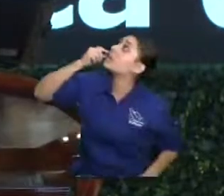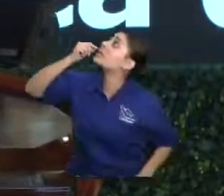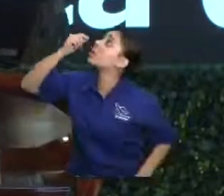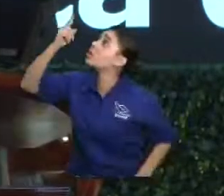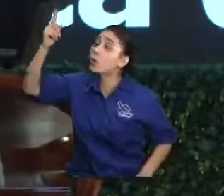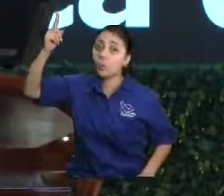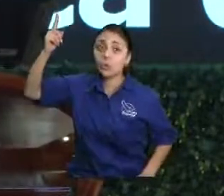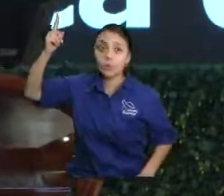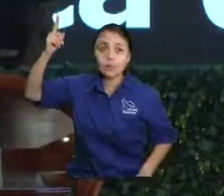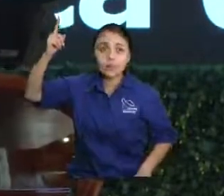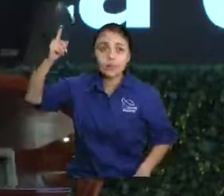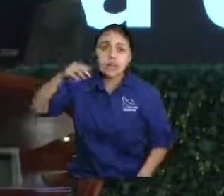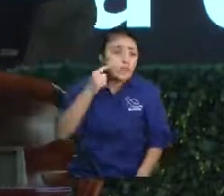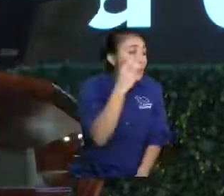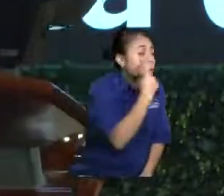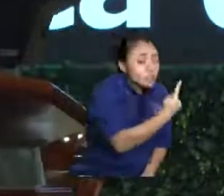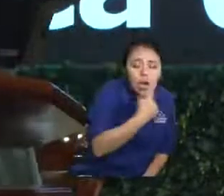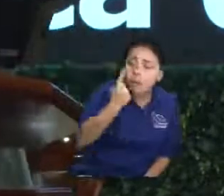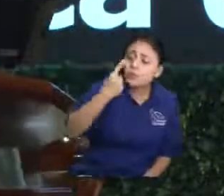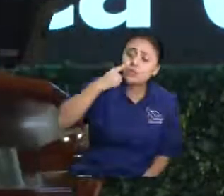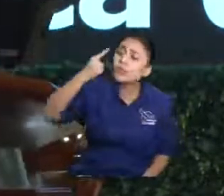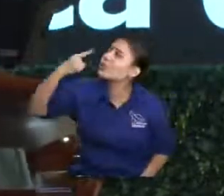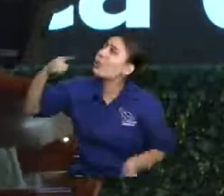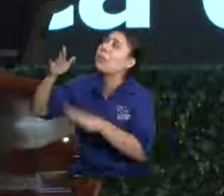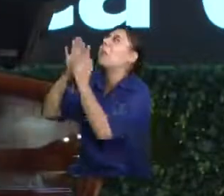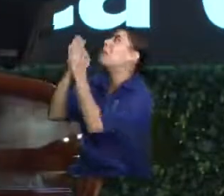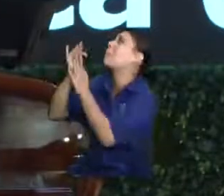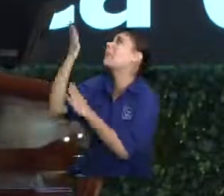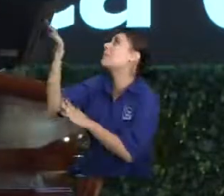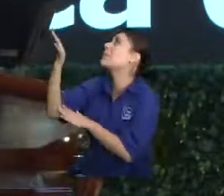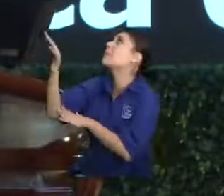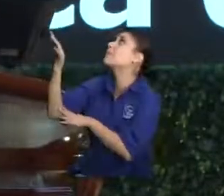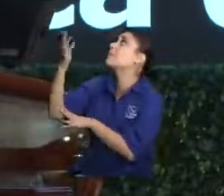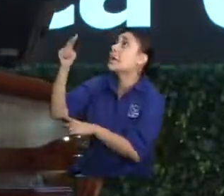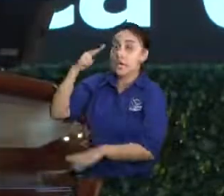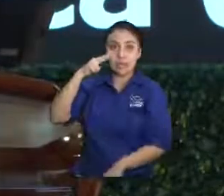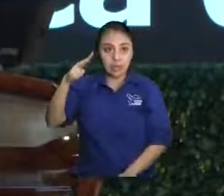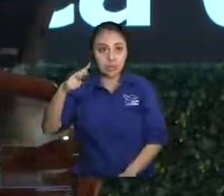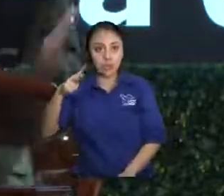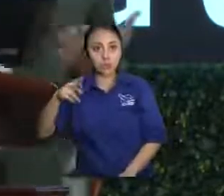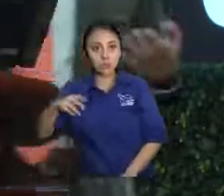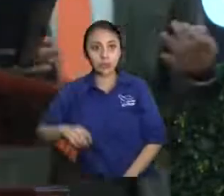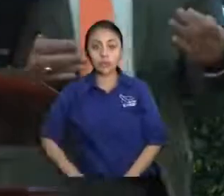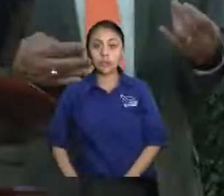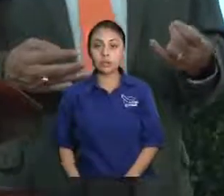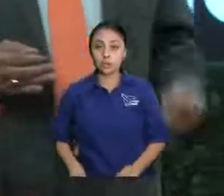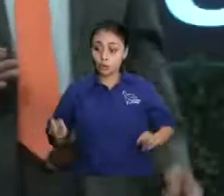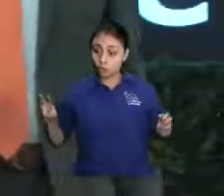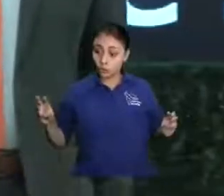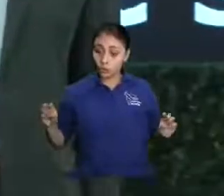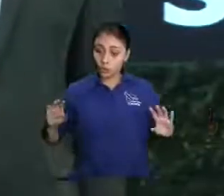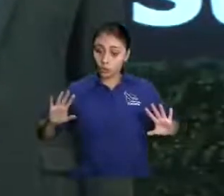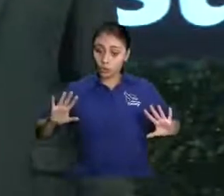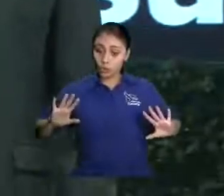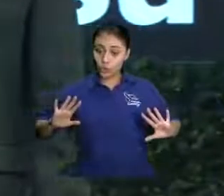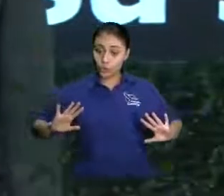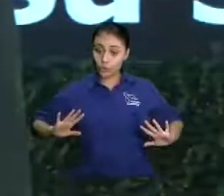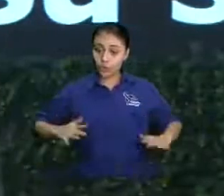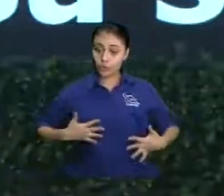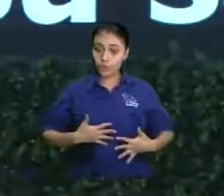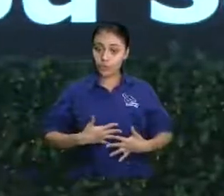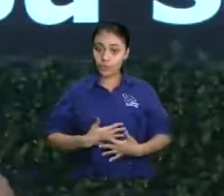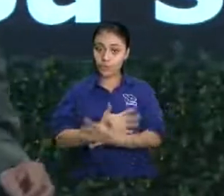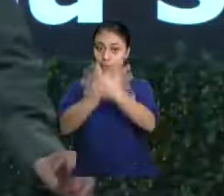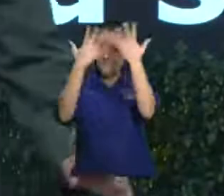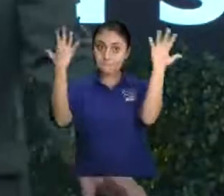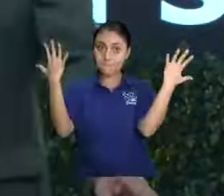empezamos a buscarle y a suplicarle y empezamos a ver los milagros. Pero hermano, el mayor peligro que puede